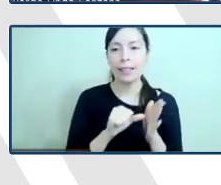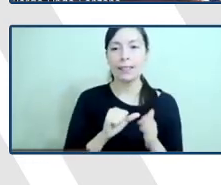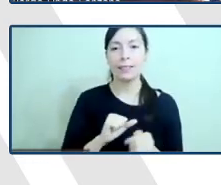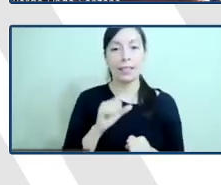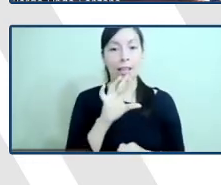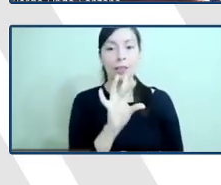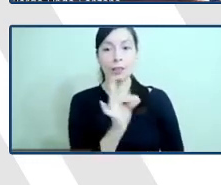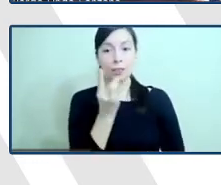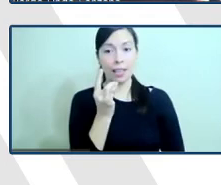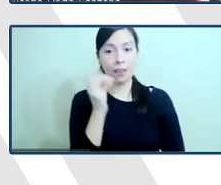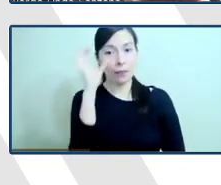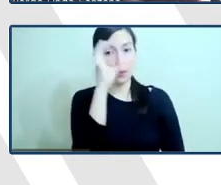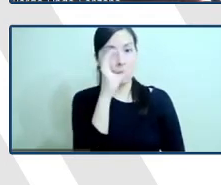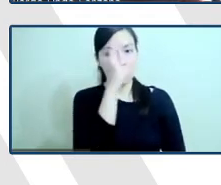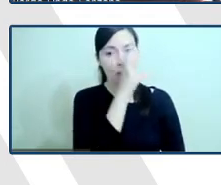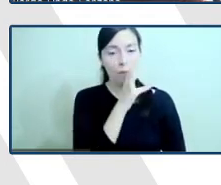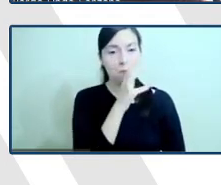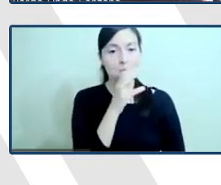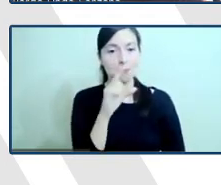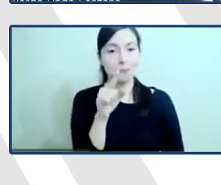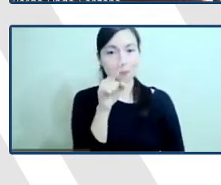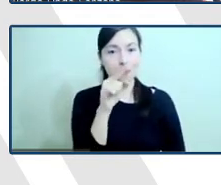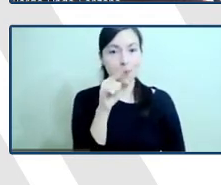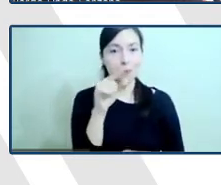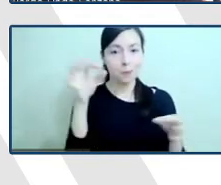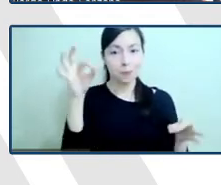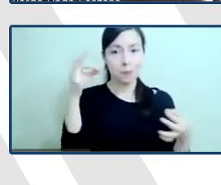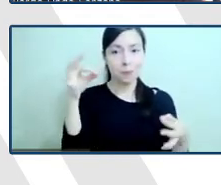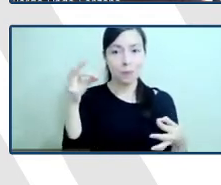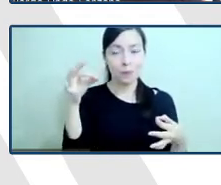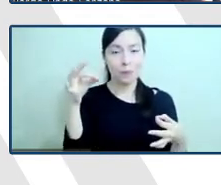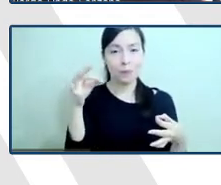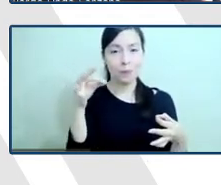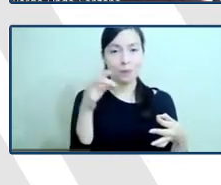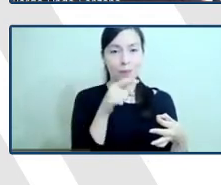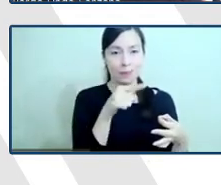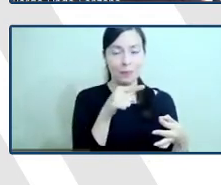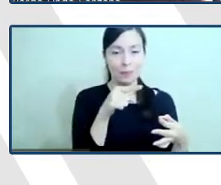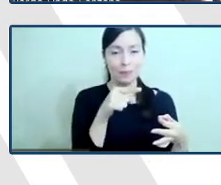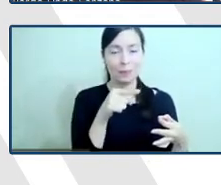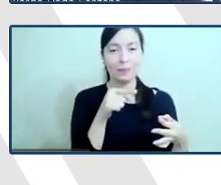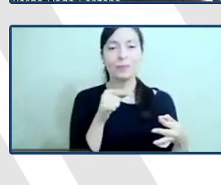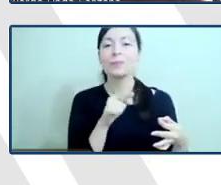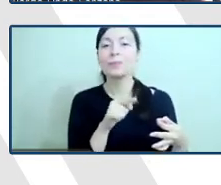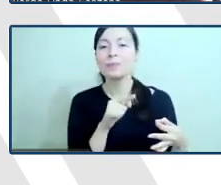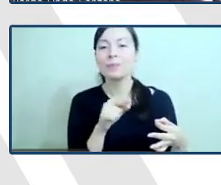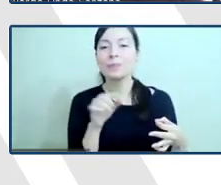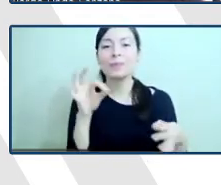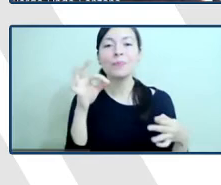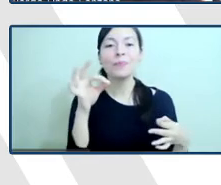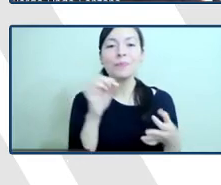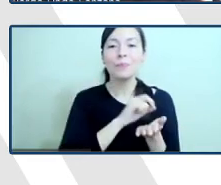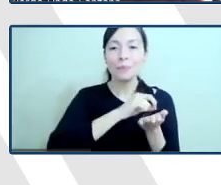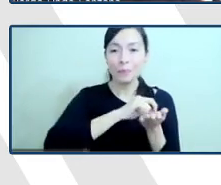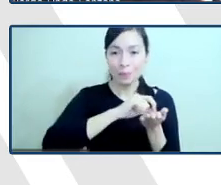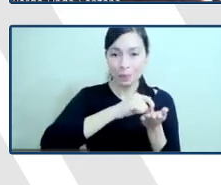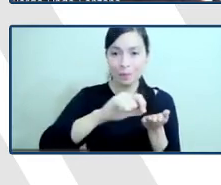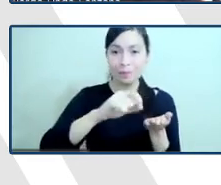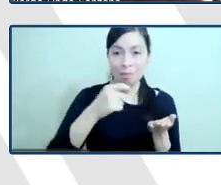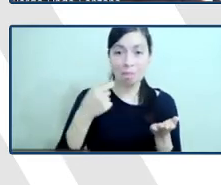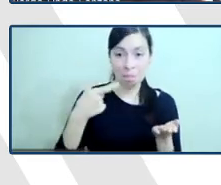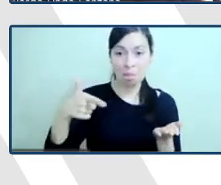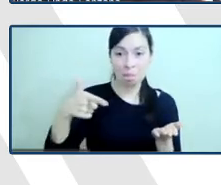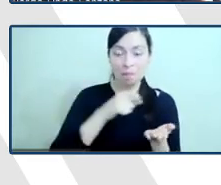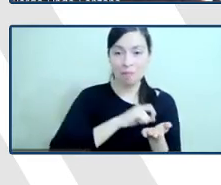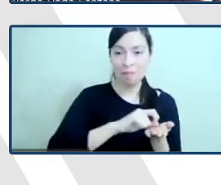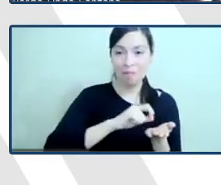encontré, buscando en los archivos de Harvard, el diario manuscrito de este